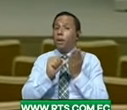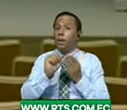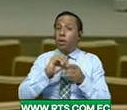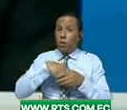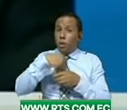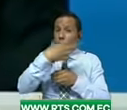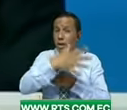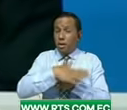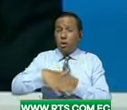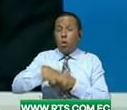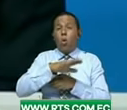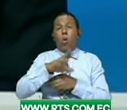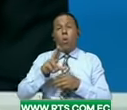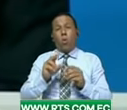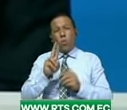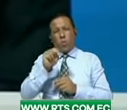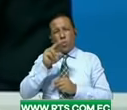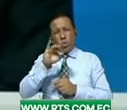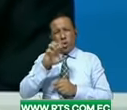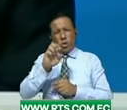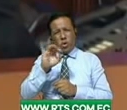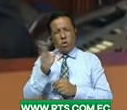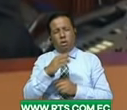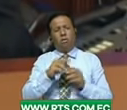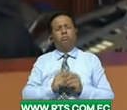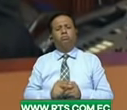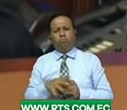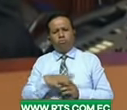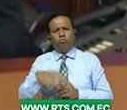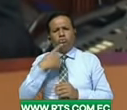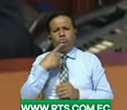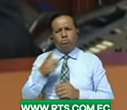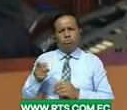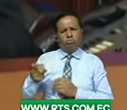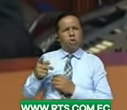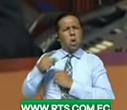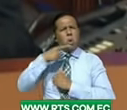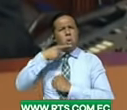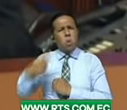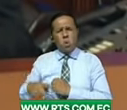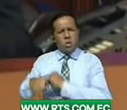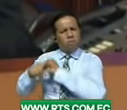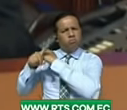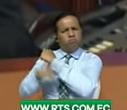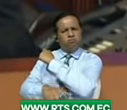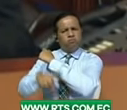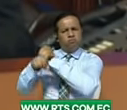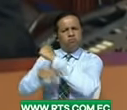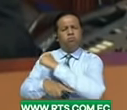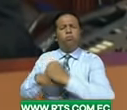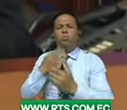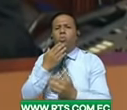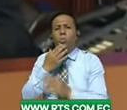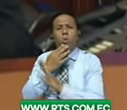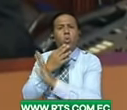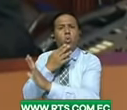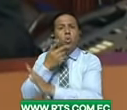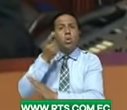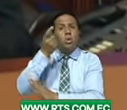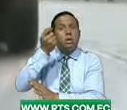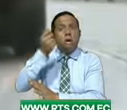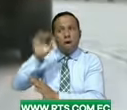Unión Europea aprobaron el nuevo paquete de sanciones sin precedentes contra Rusia, que incluye la congelación de los activos de Vladimir Putin.